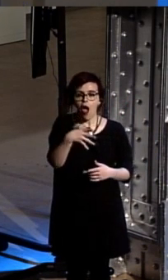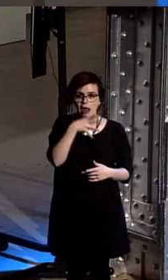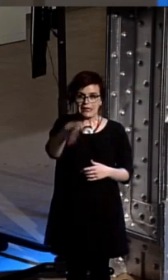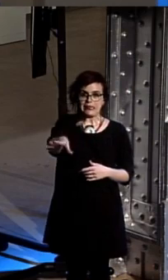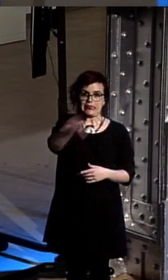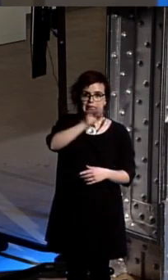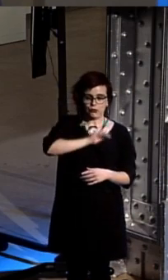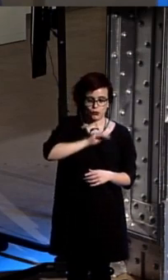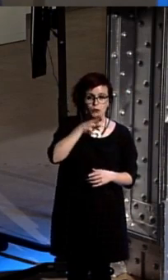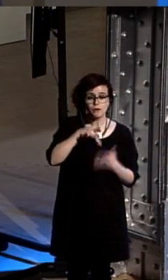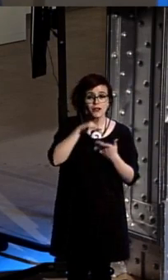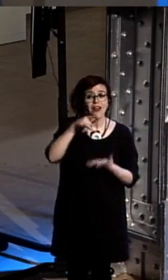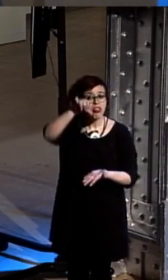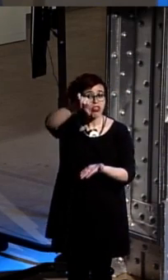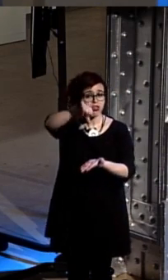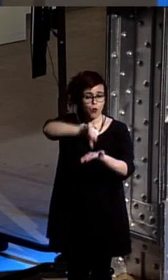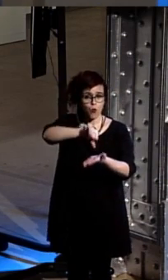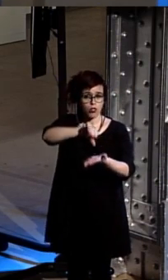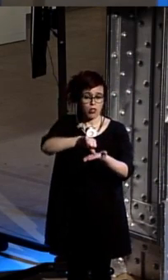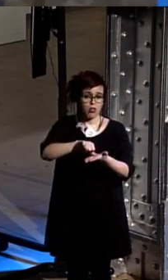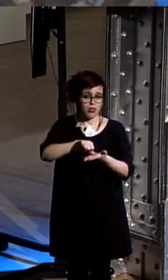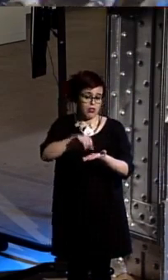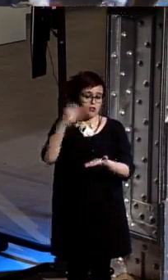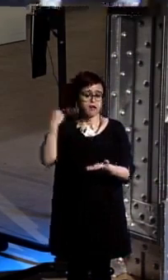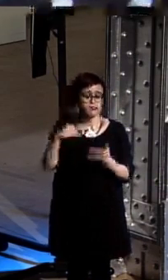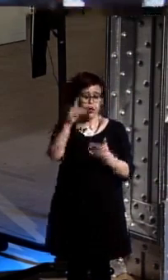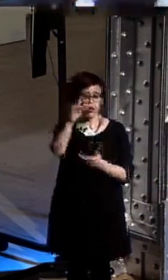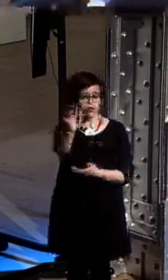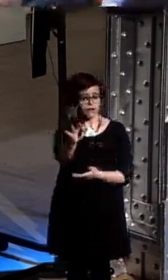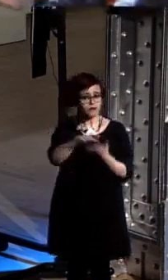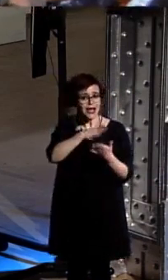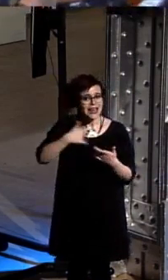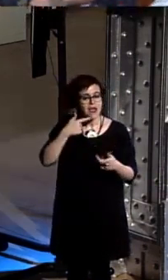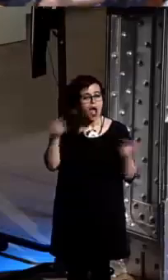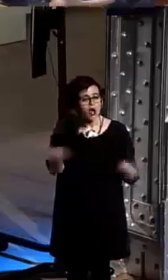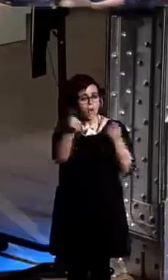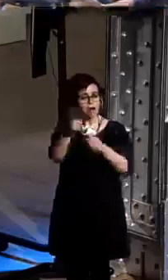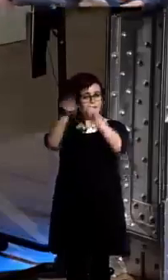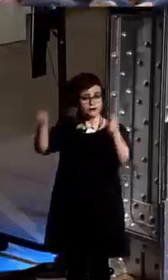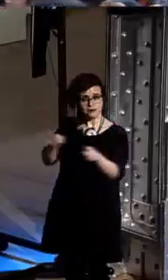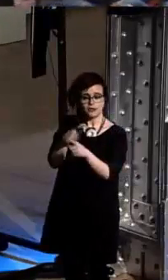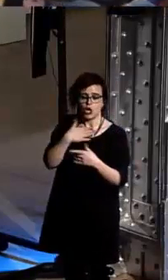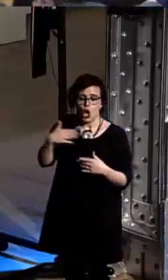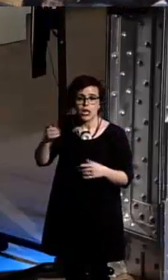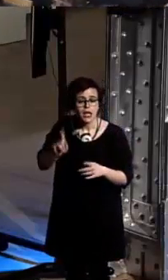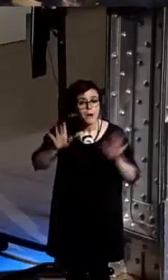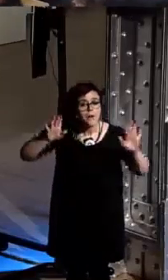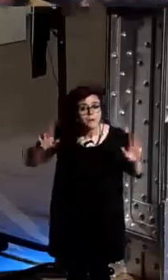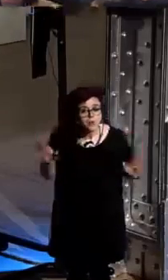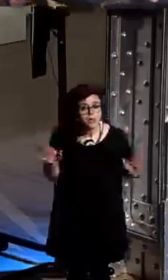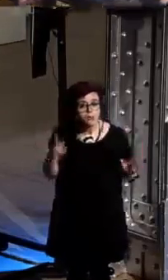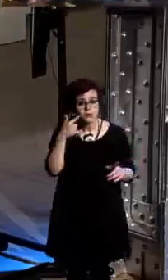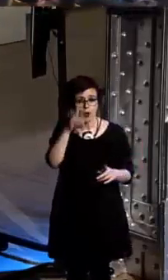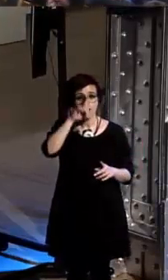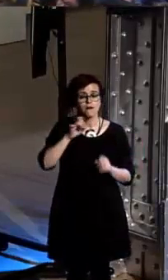fuente, la Ciudad de México, no quiso compartir este póster de campaña con nosotros. Pero bueno, este es un ejemplo. Aquí tenemos